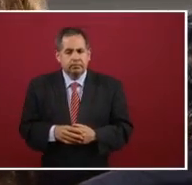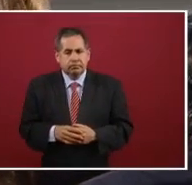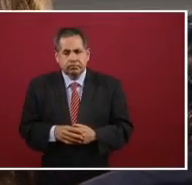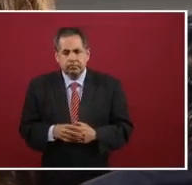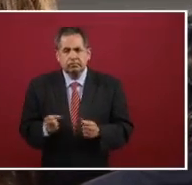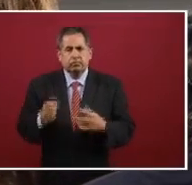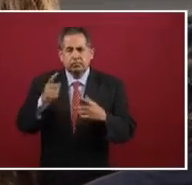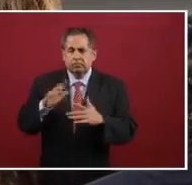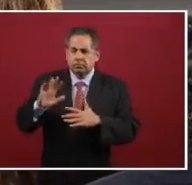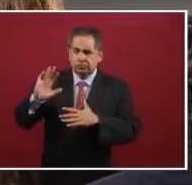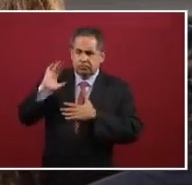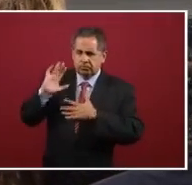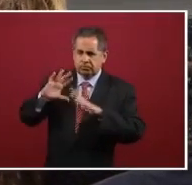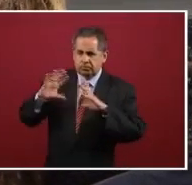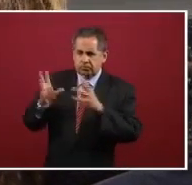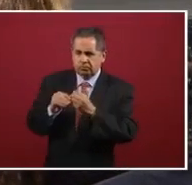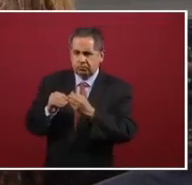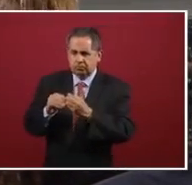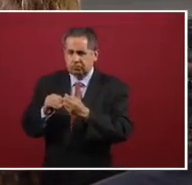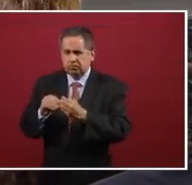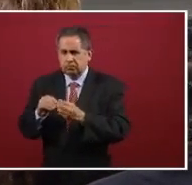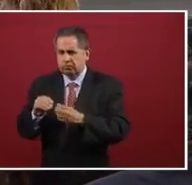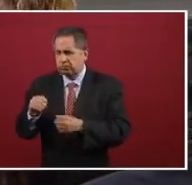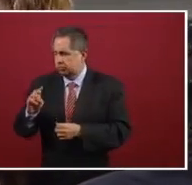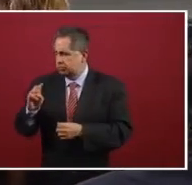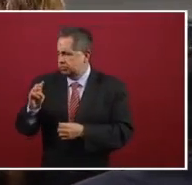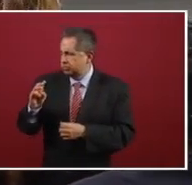compromisos hay en cuanto a Sembrando Vida, Marcelo?